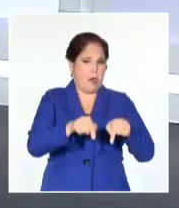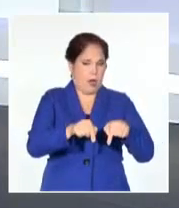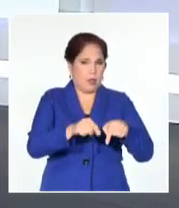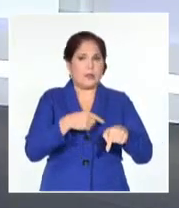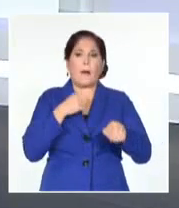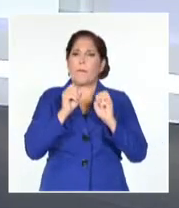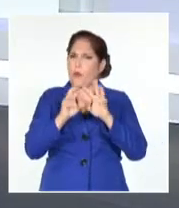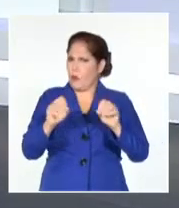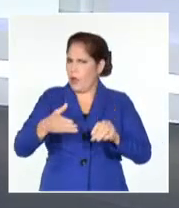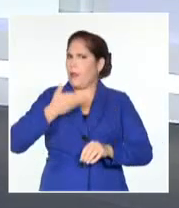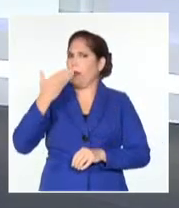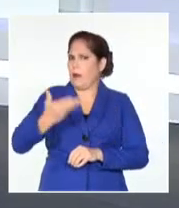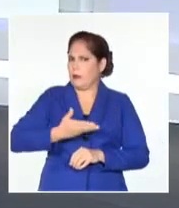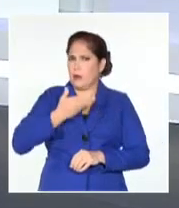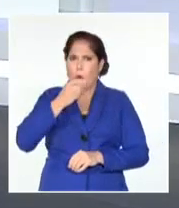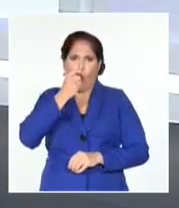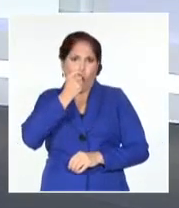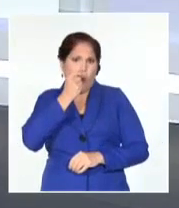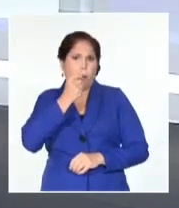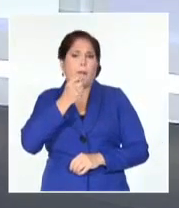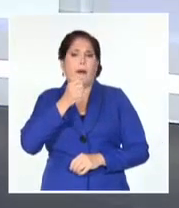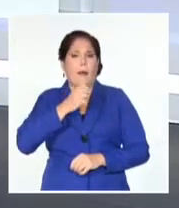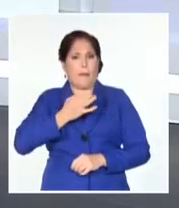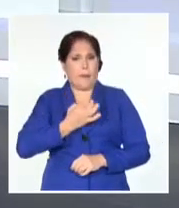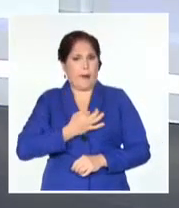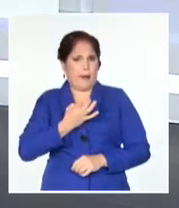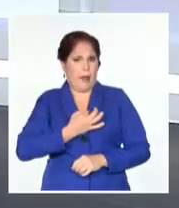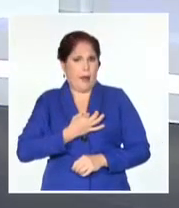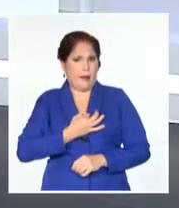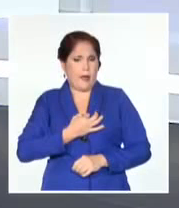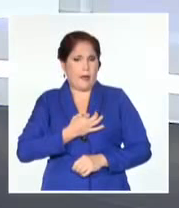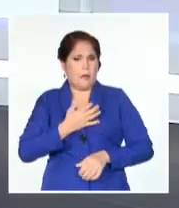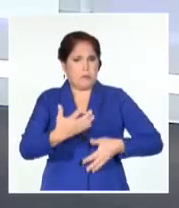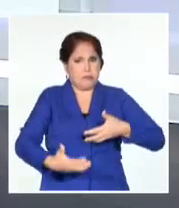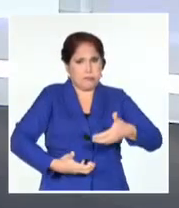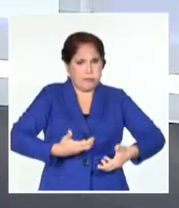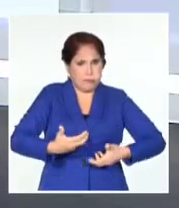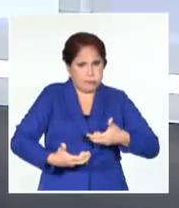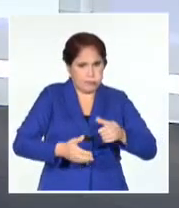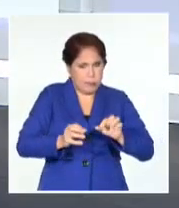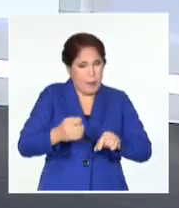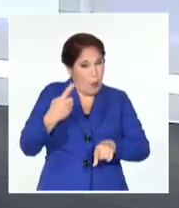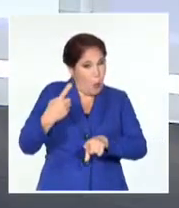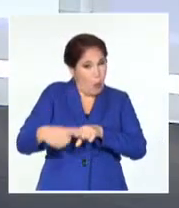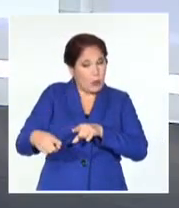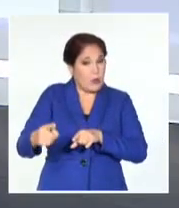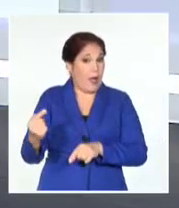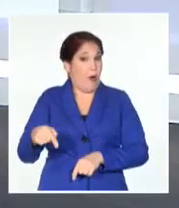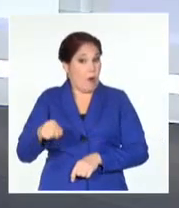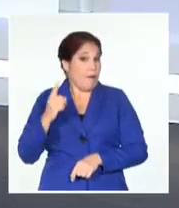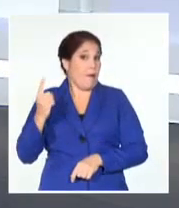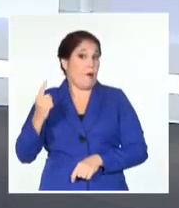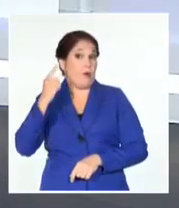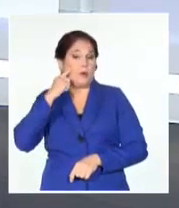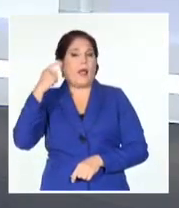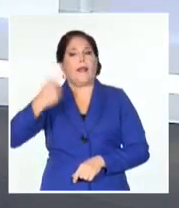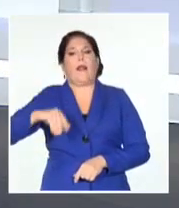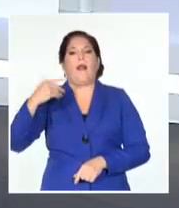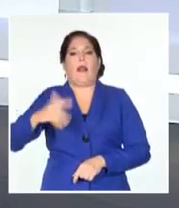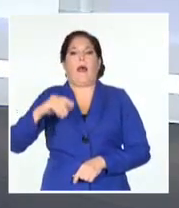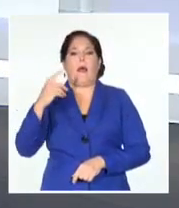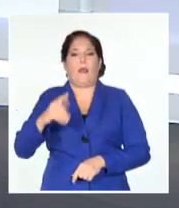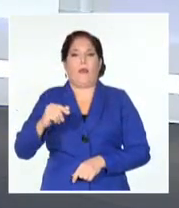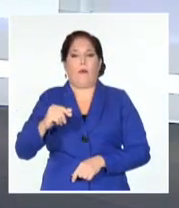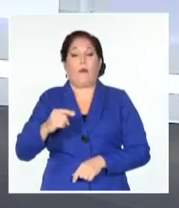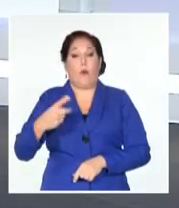las declaraciones de nuestros medallistas del estilo grecorromano, pero se impone escuchar también al entrenador de nuestros